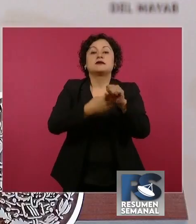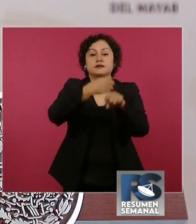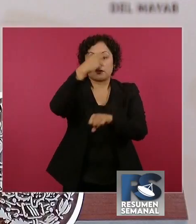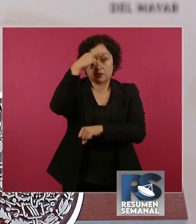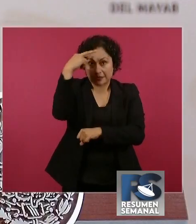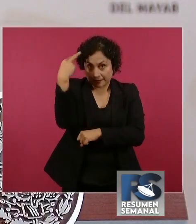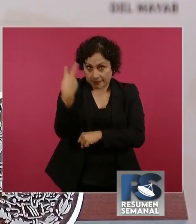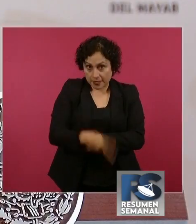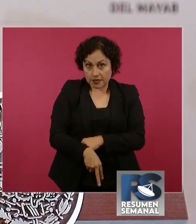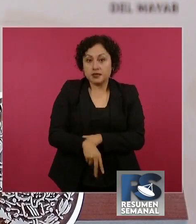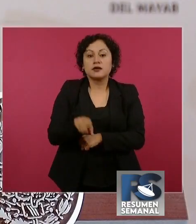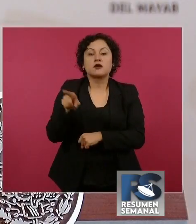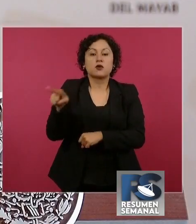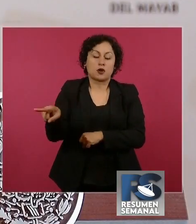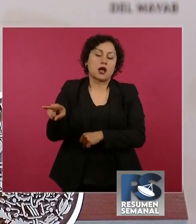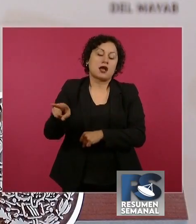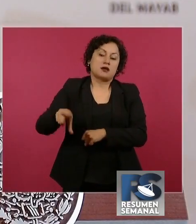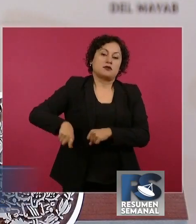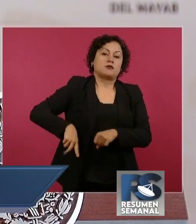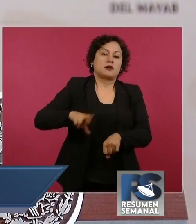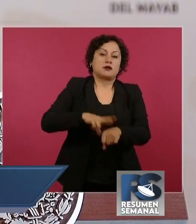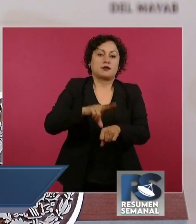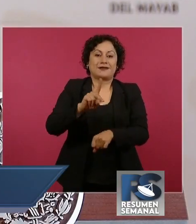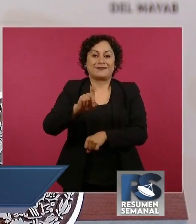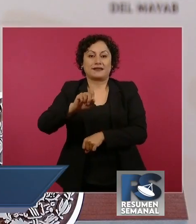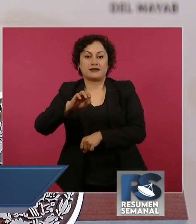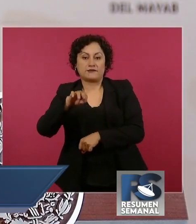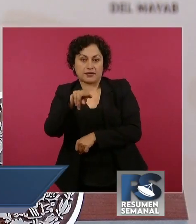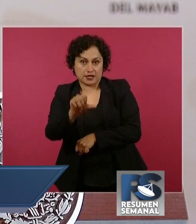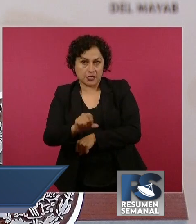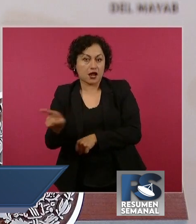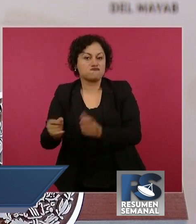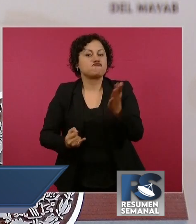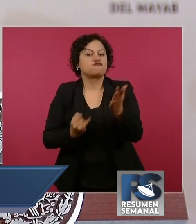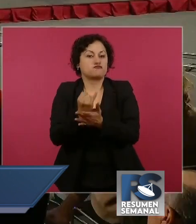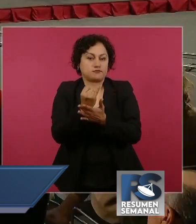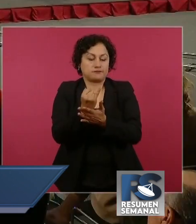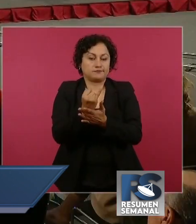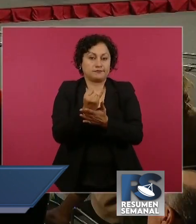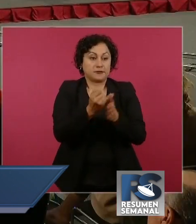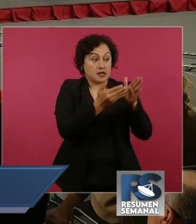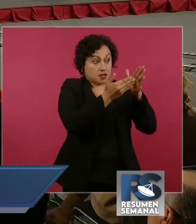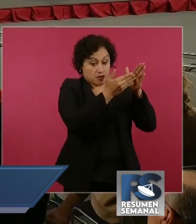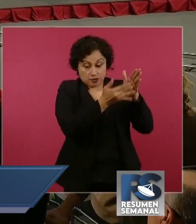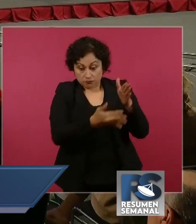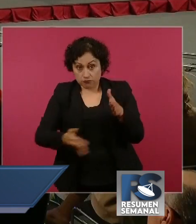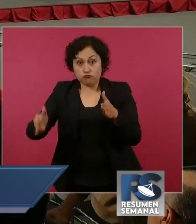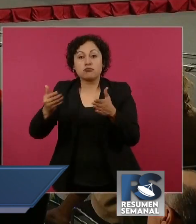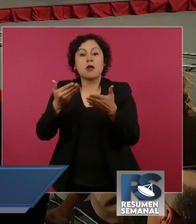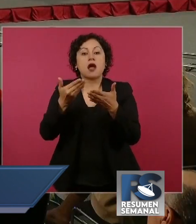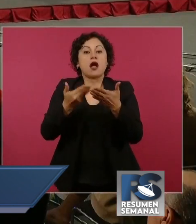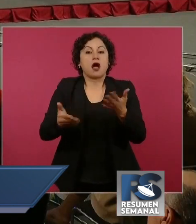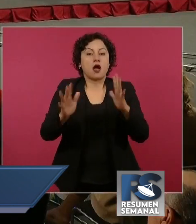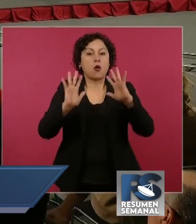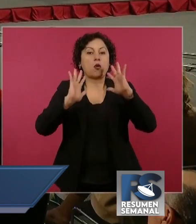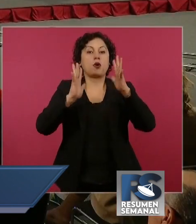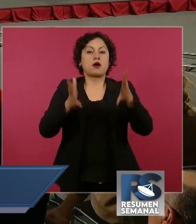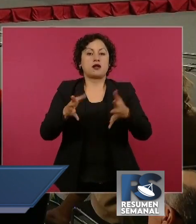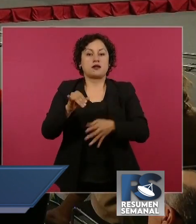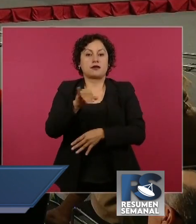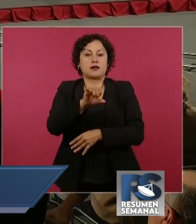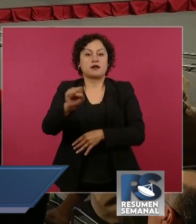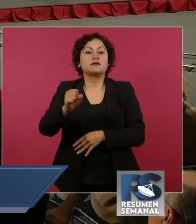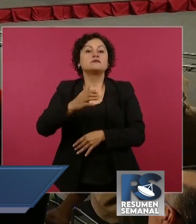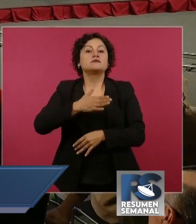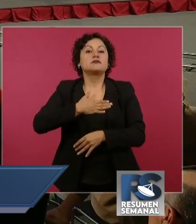que no tienen seguridad social hoy el IMS bienestar Si vemos la siguiente tiene unas